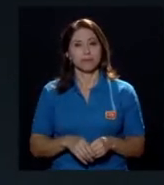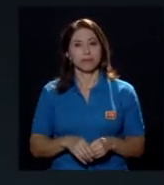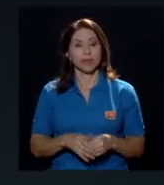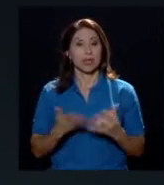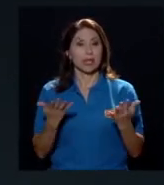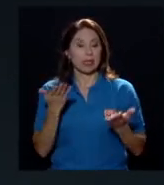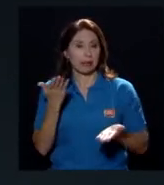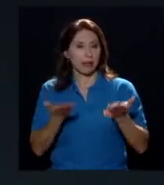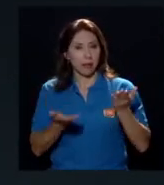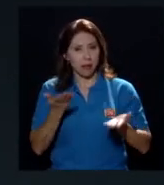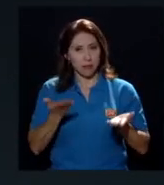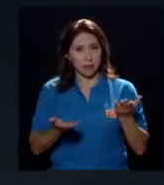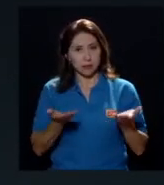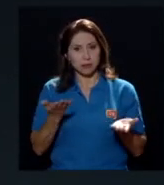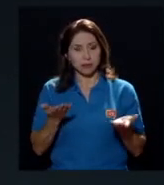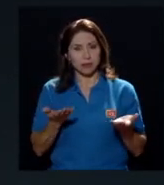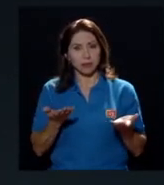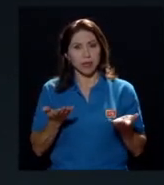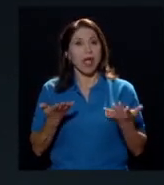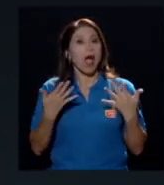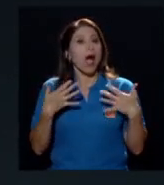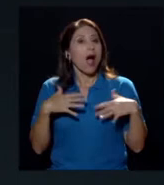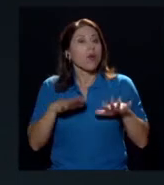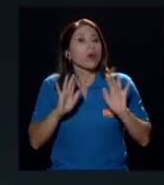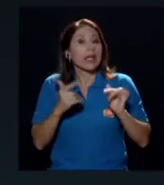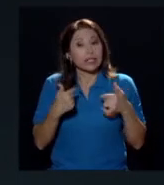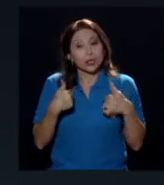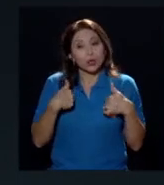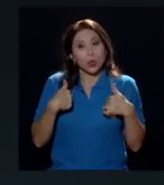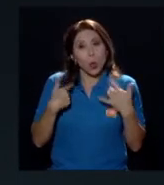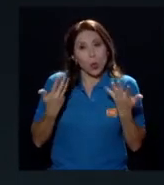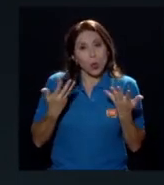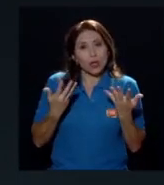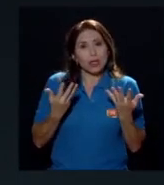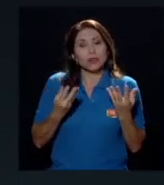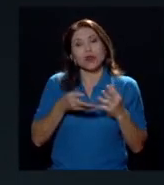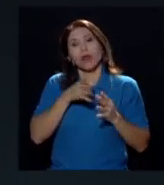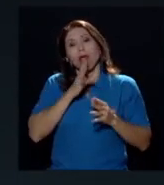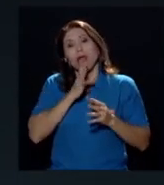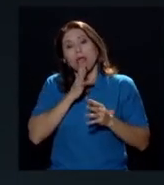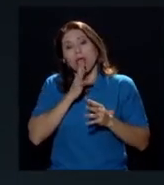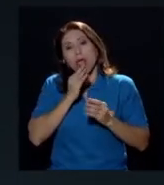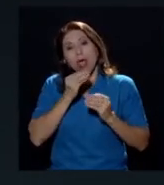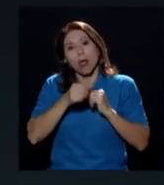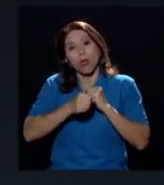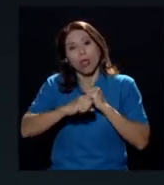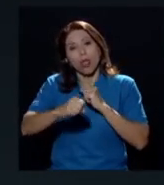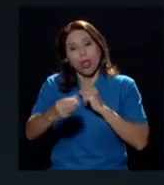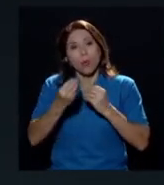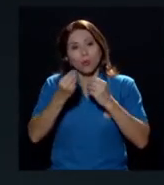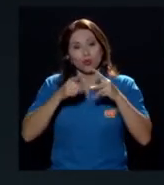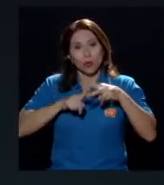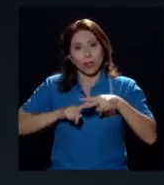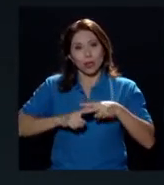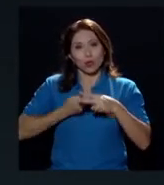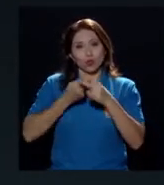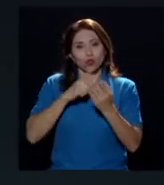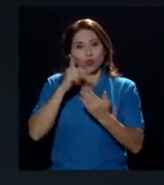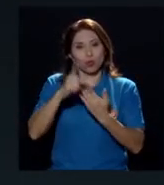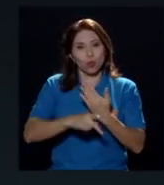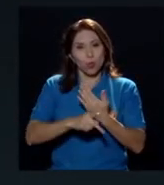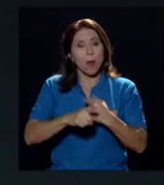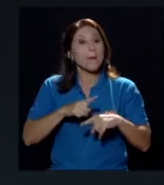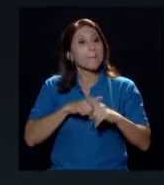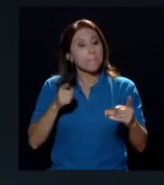y que tal vez, aunque yo estoy haciendo demasiado larga la introducción, sí me parece